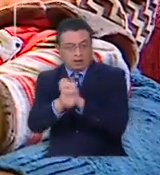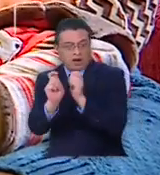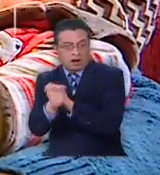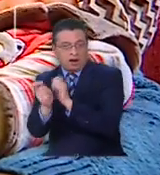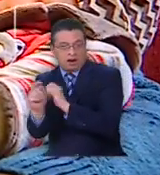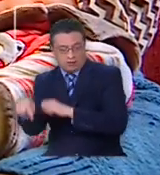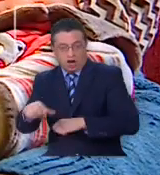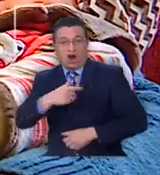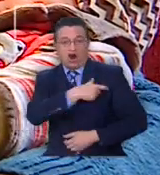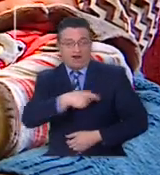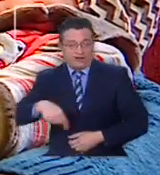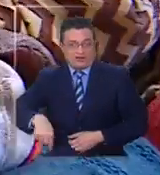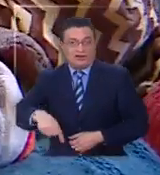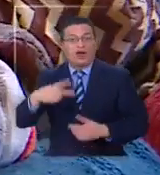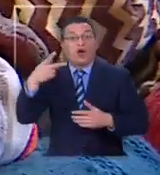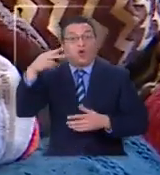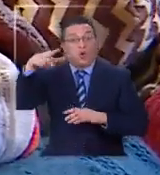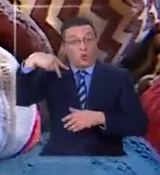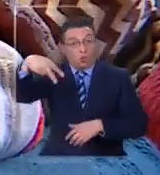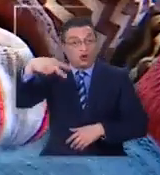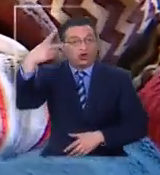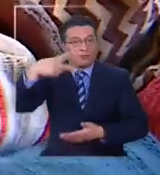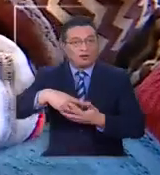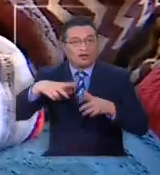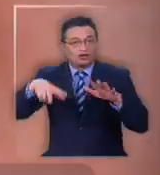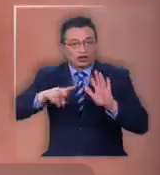por este gobierno en junio de 2018,